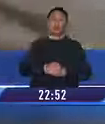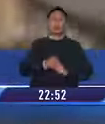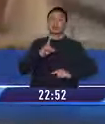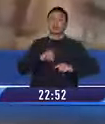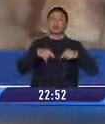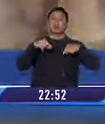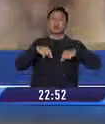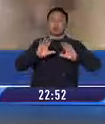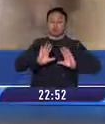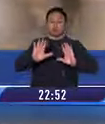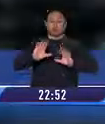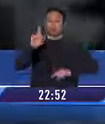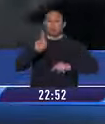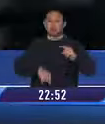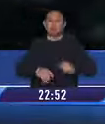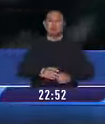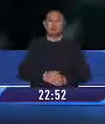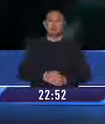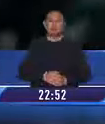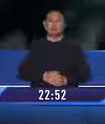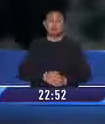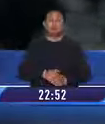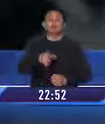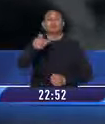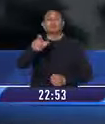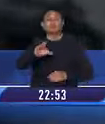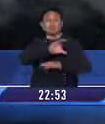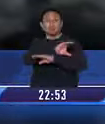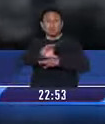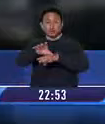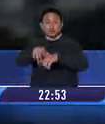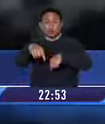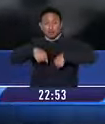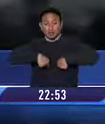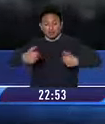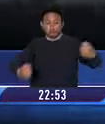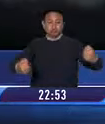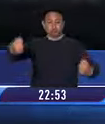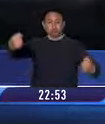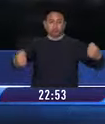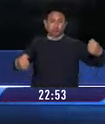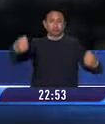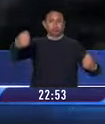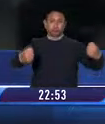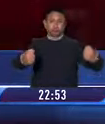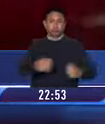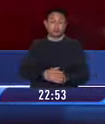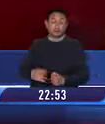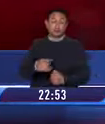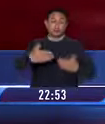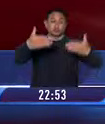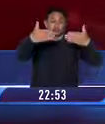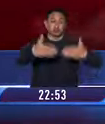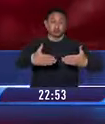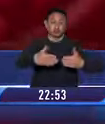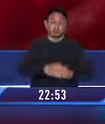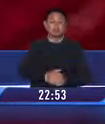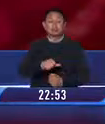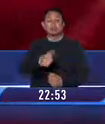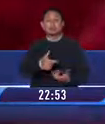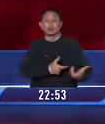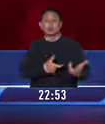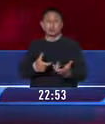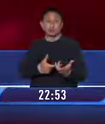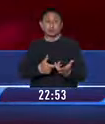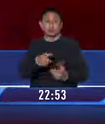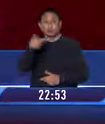oportunidad de repeler las turbas. Los agricultores salieron con tractores para bloquear los cañones de agua lanzados por la policía y otros como los bomberos